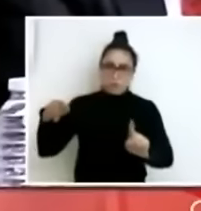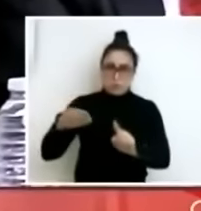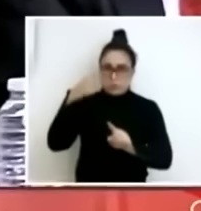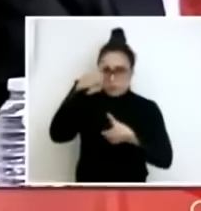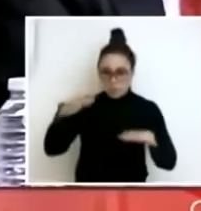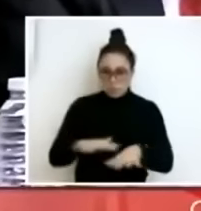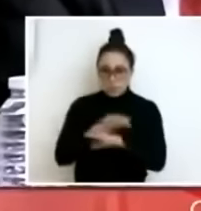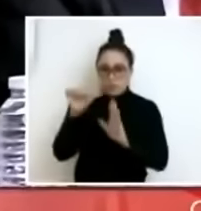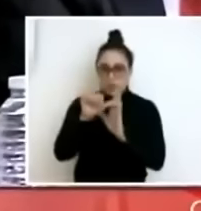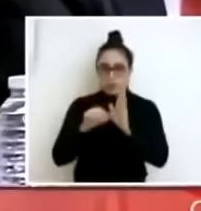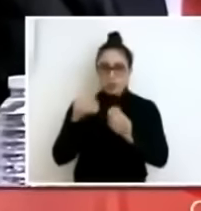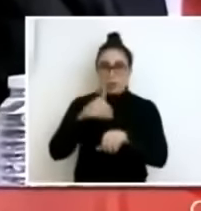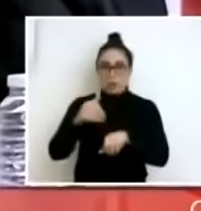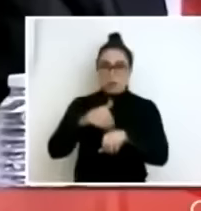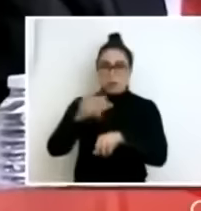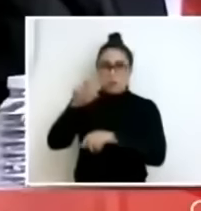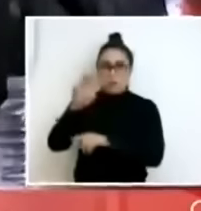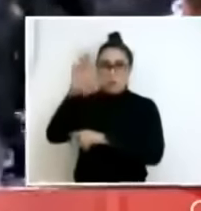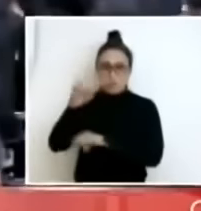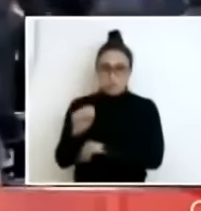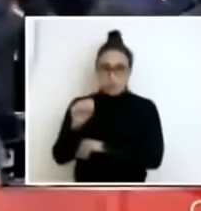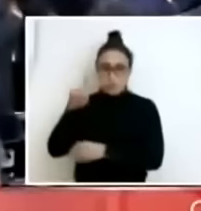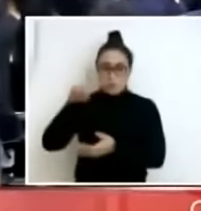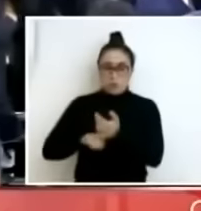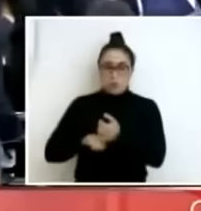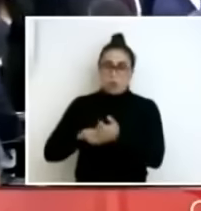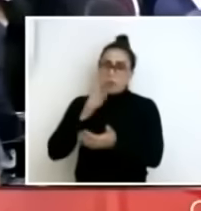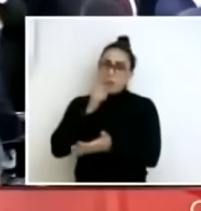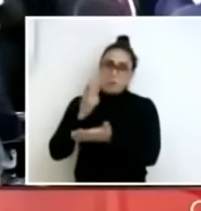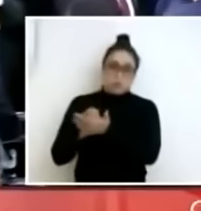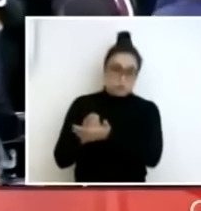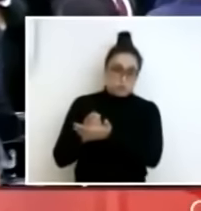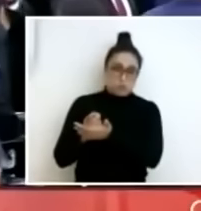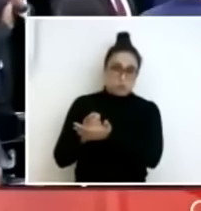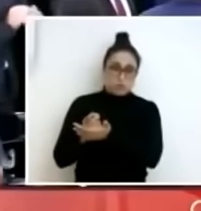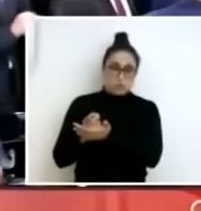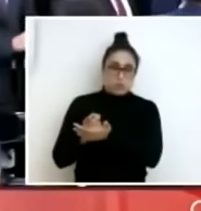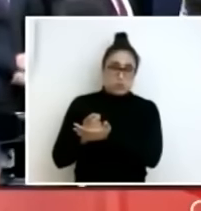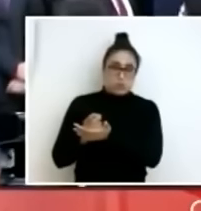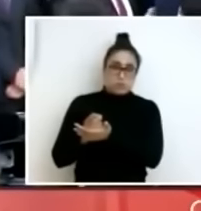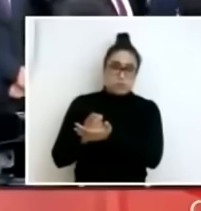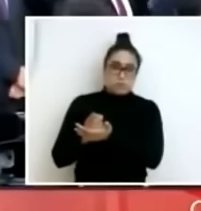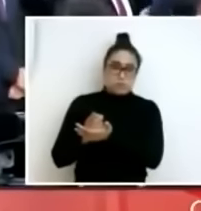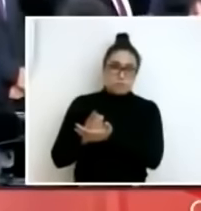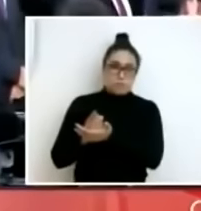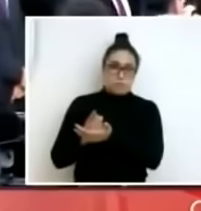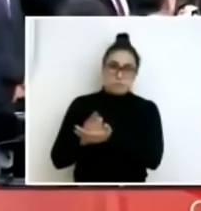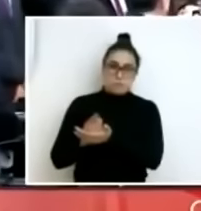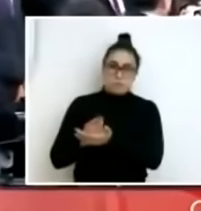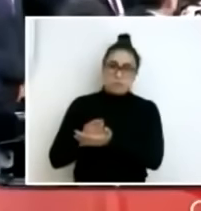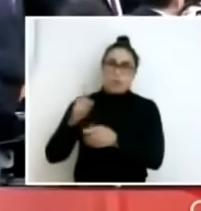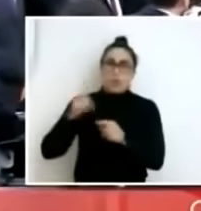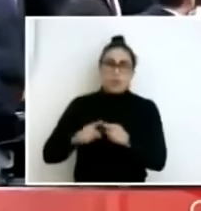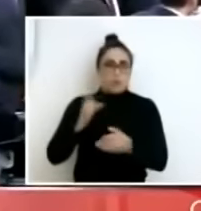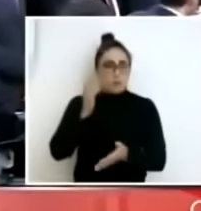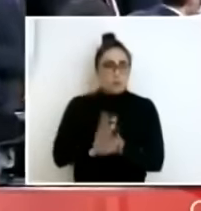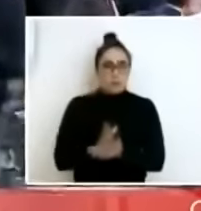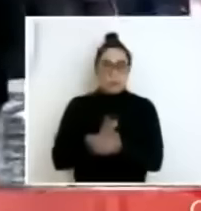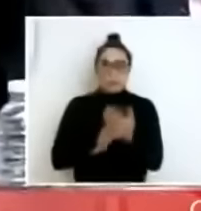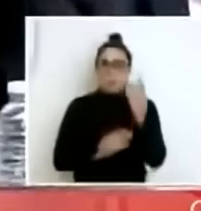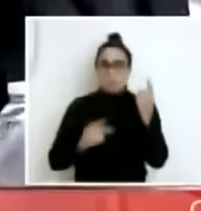39 el artículo 39 que incólume nos Recuerda es el único y en todo momento